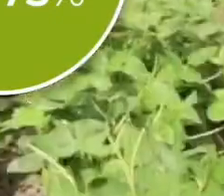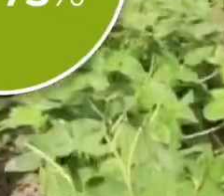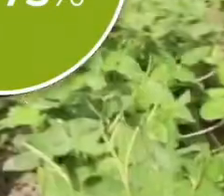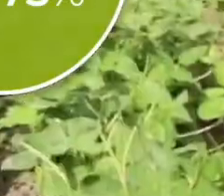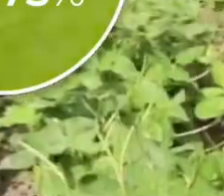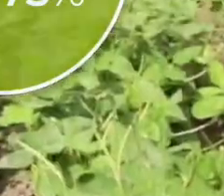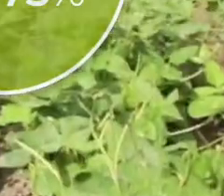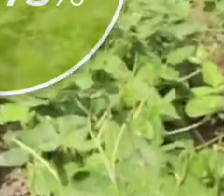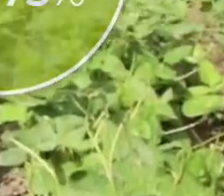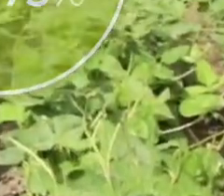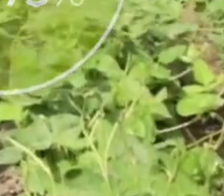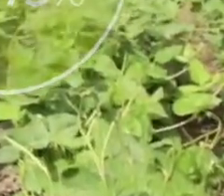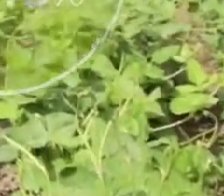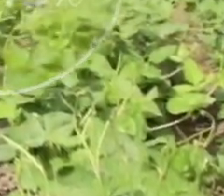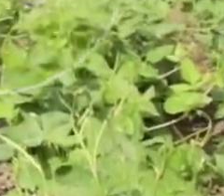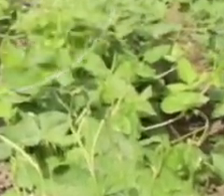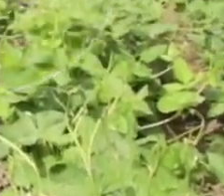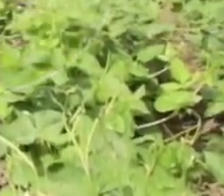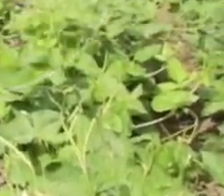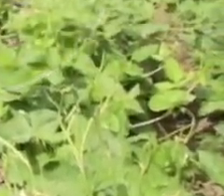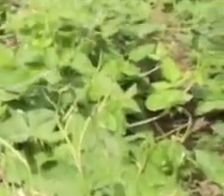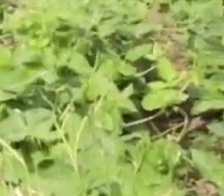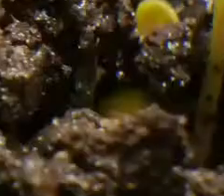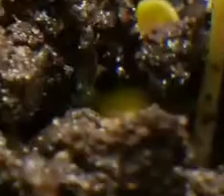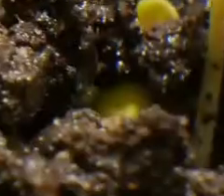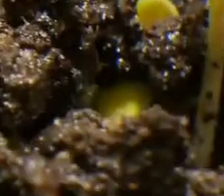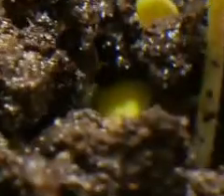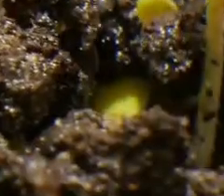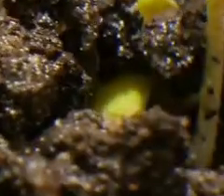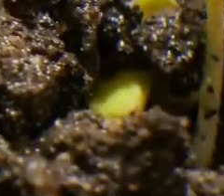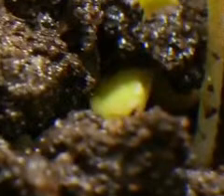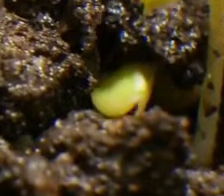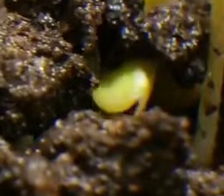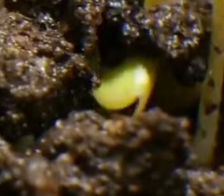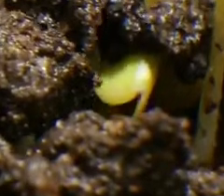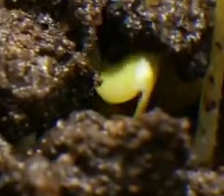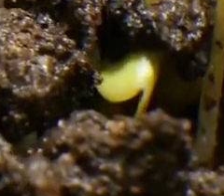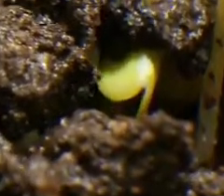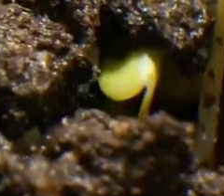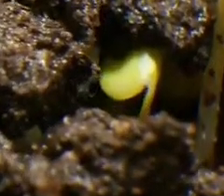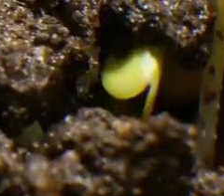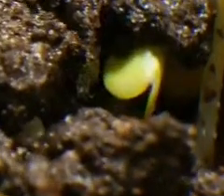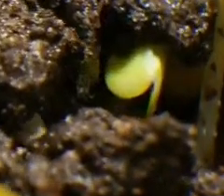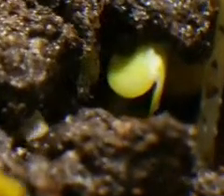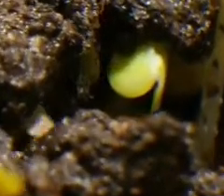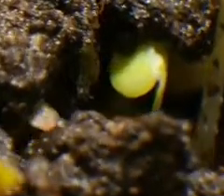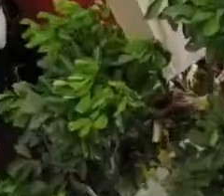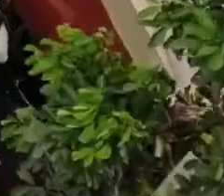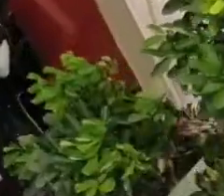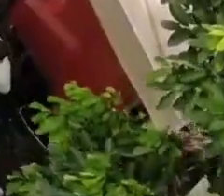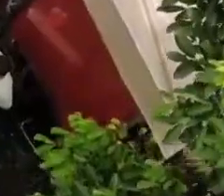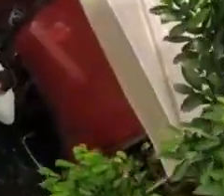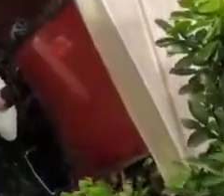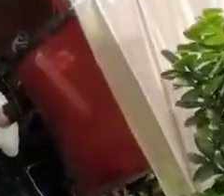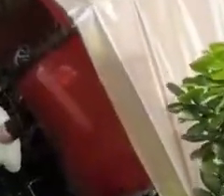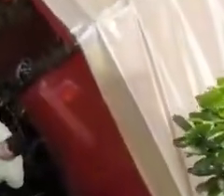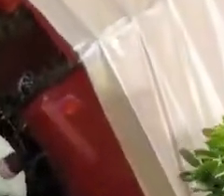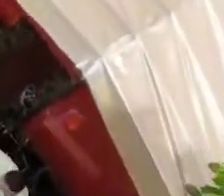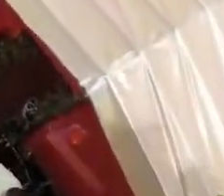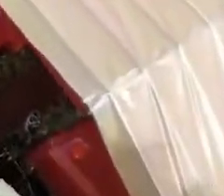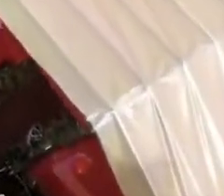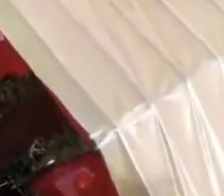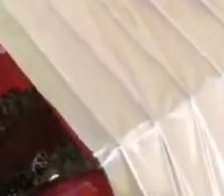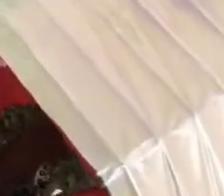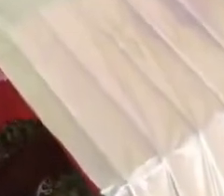agrícola. En América Latina y el Caribe, la agricultura familiar agrupa al 81% de las explotaciones